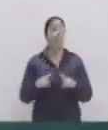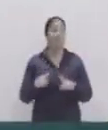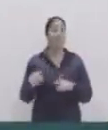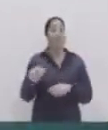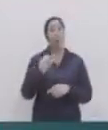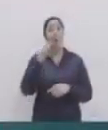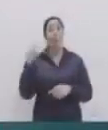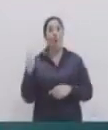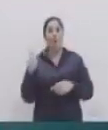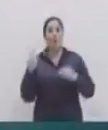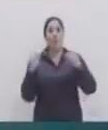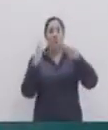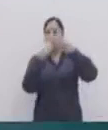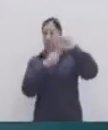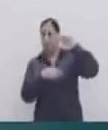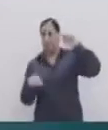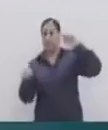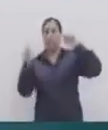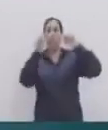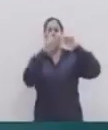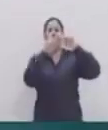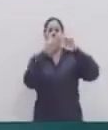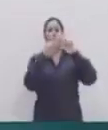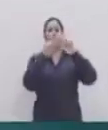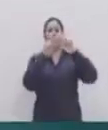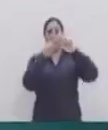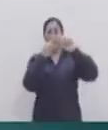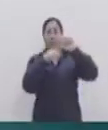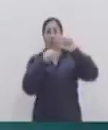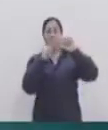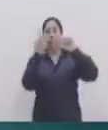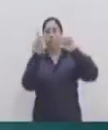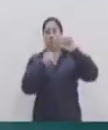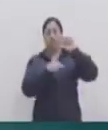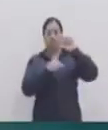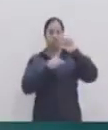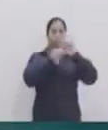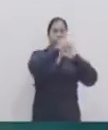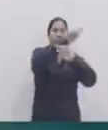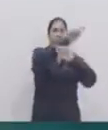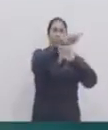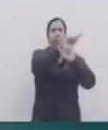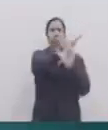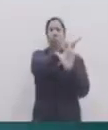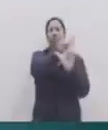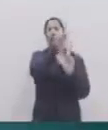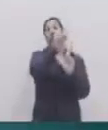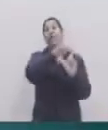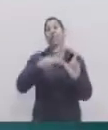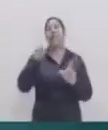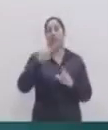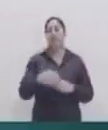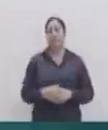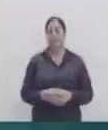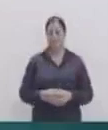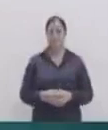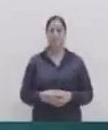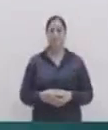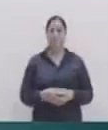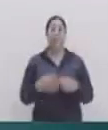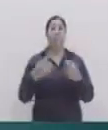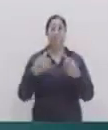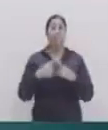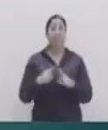caso del ángulo semi-inscrito, su vértice está en uno de los puntos de la circunferencia, pero sus